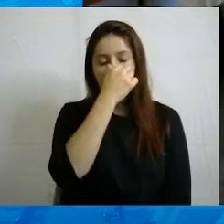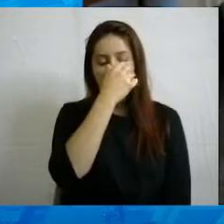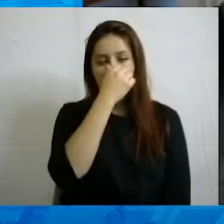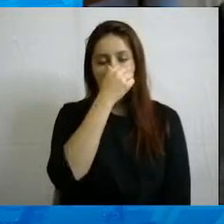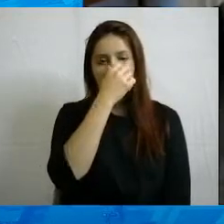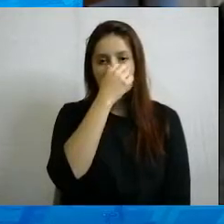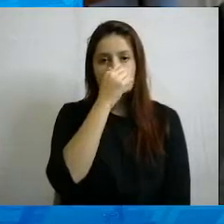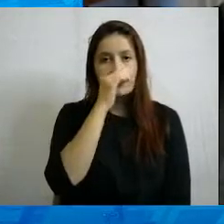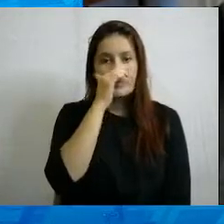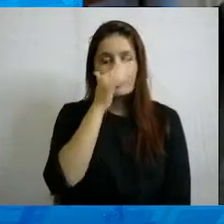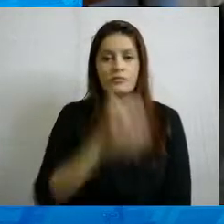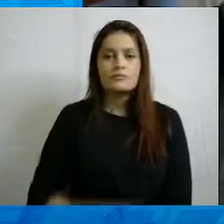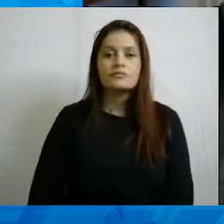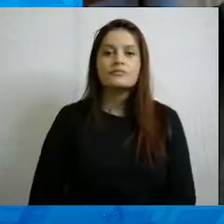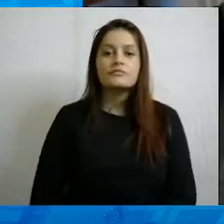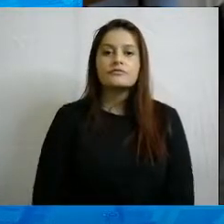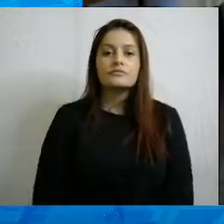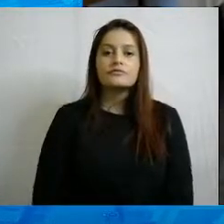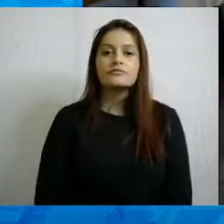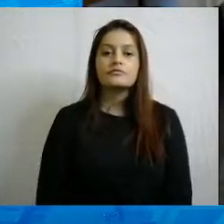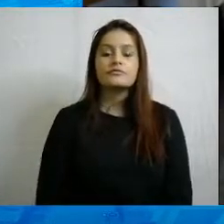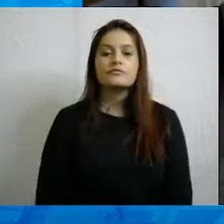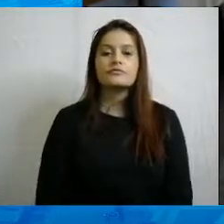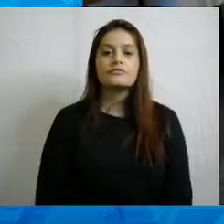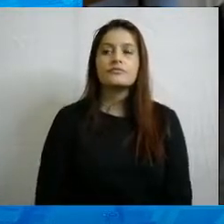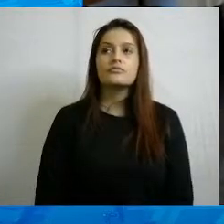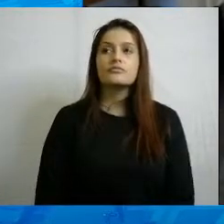un tema de principio.